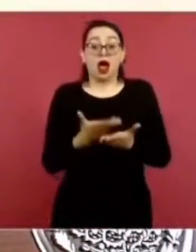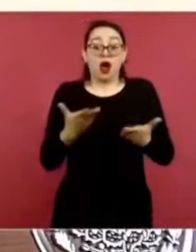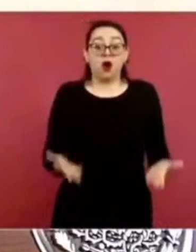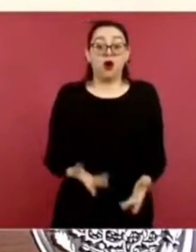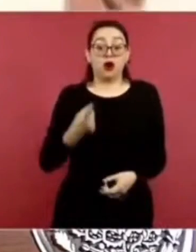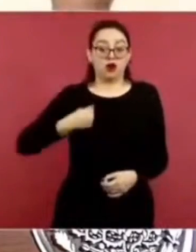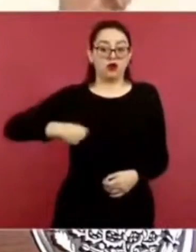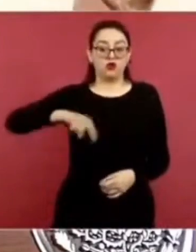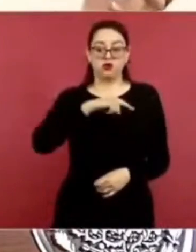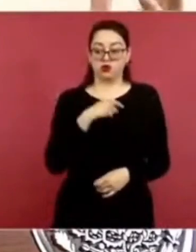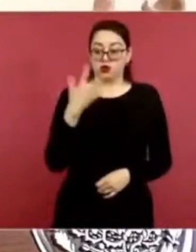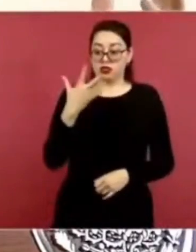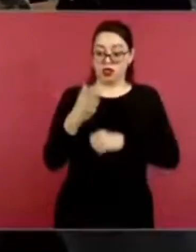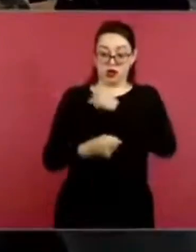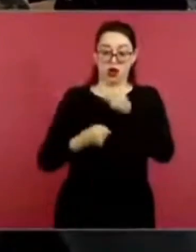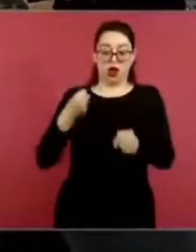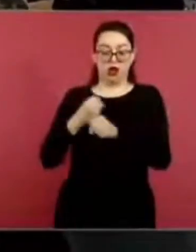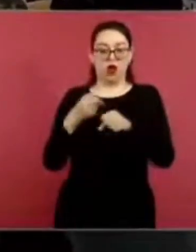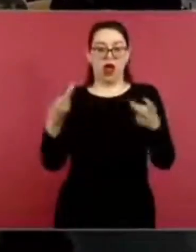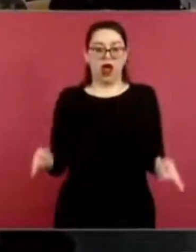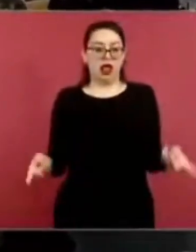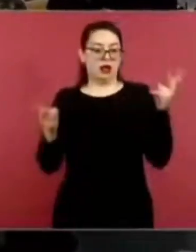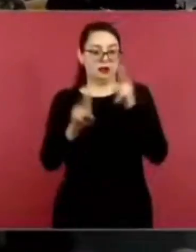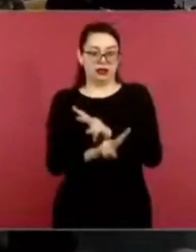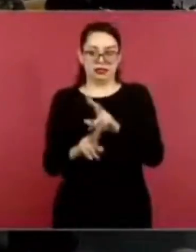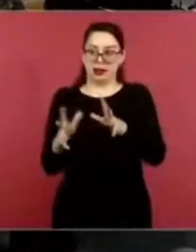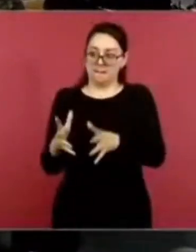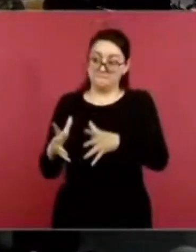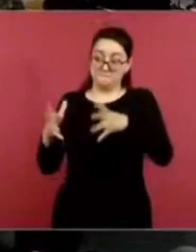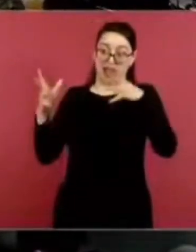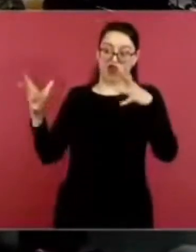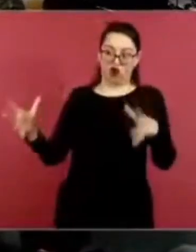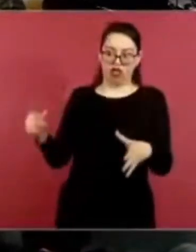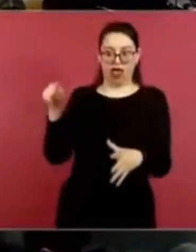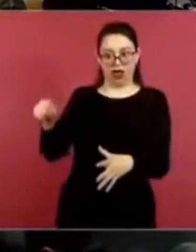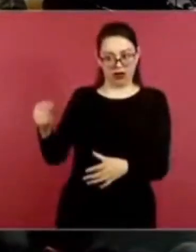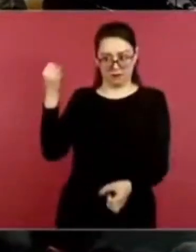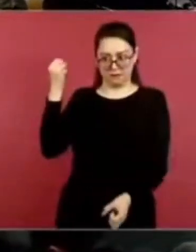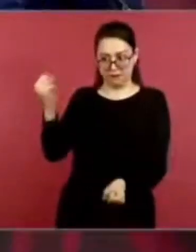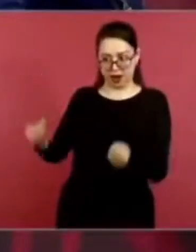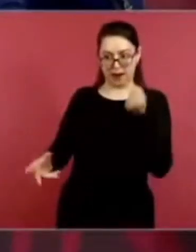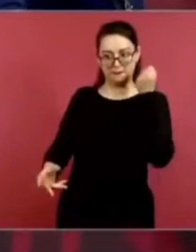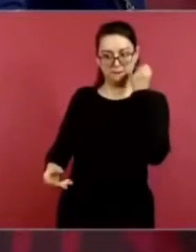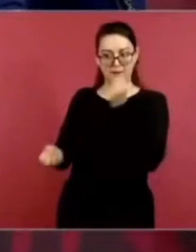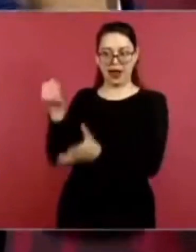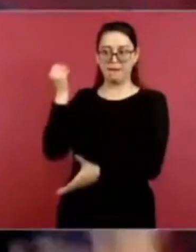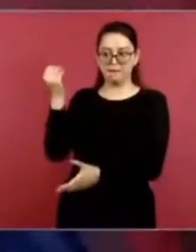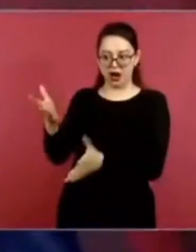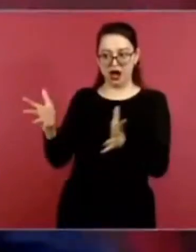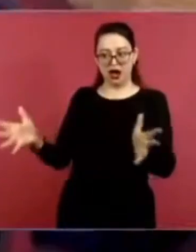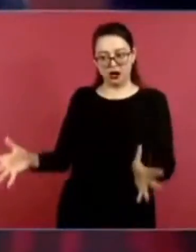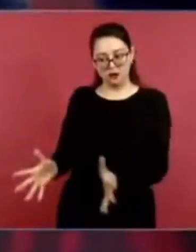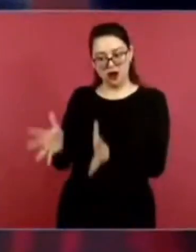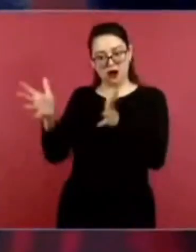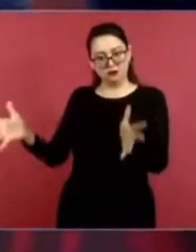de abajo hacia arriba, al revés de lo que ellos hacían. Y por